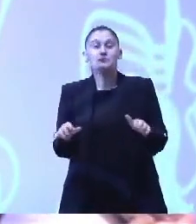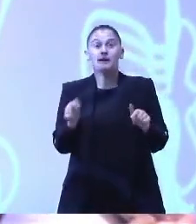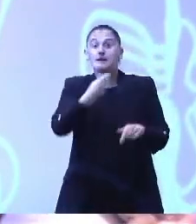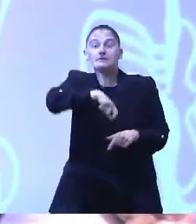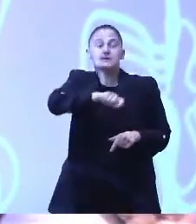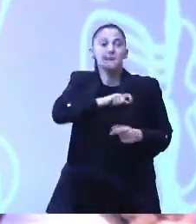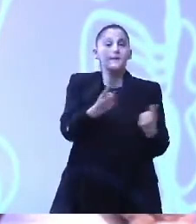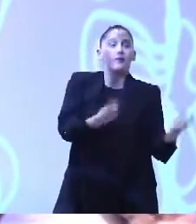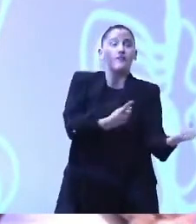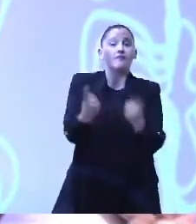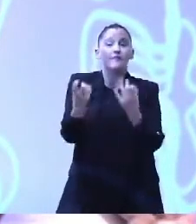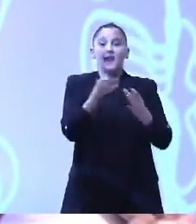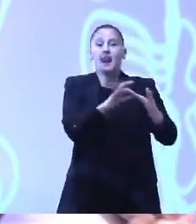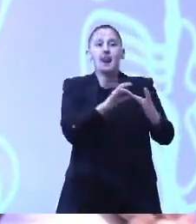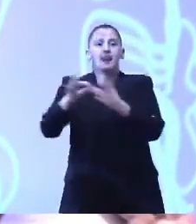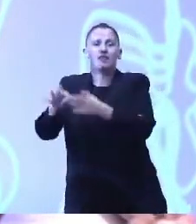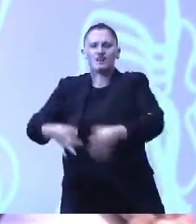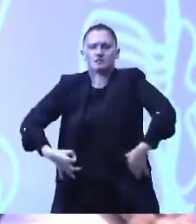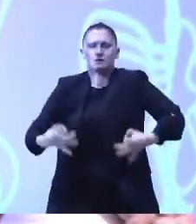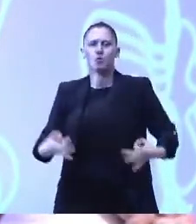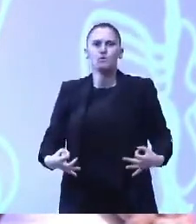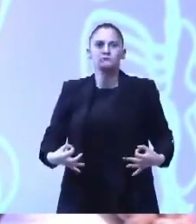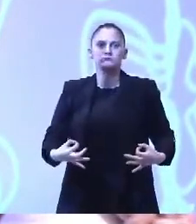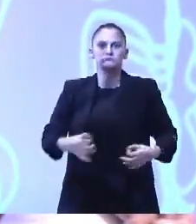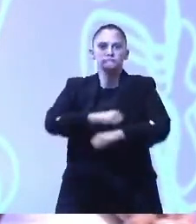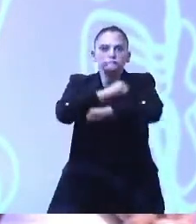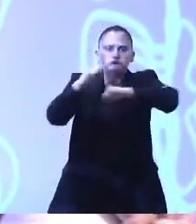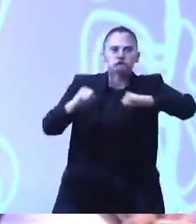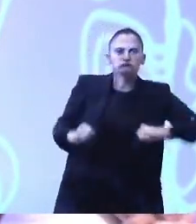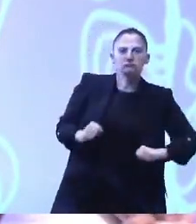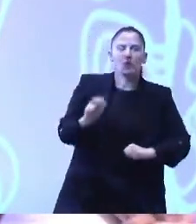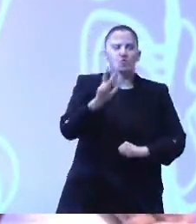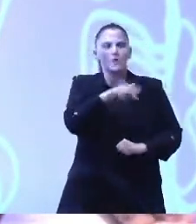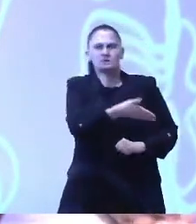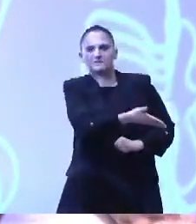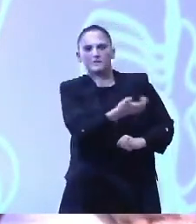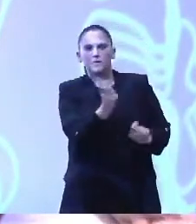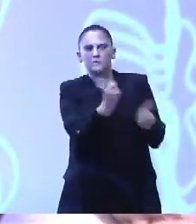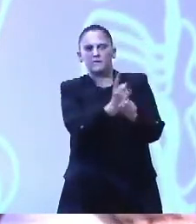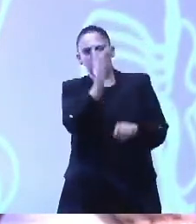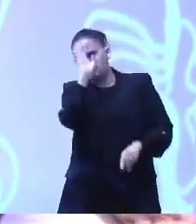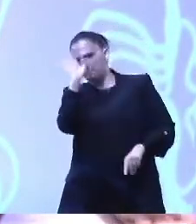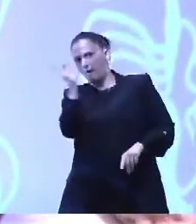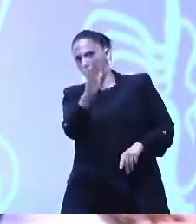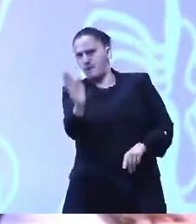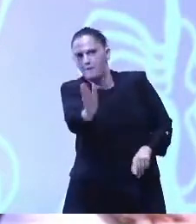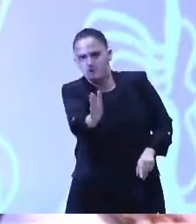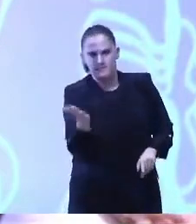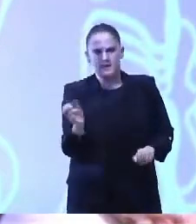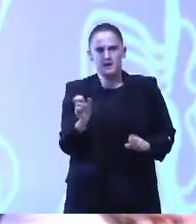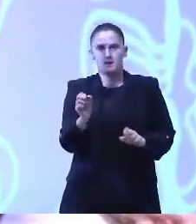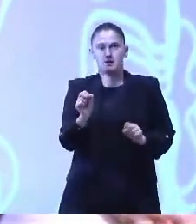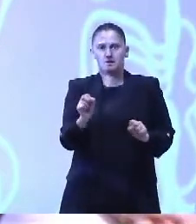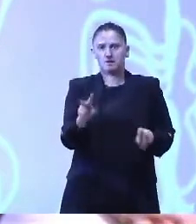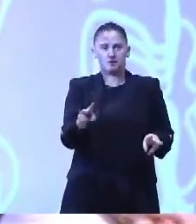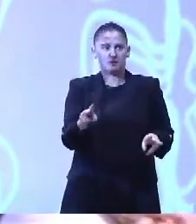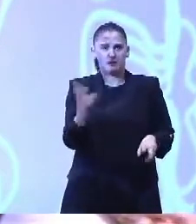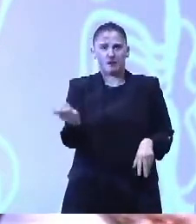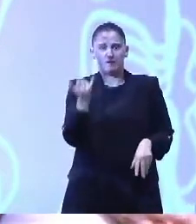España necesita liderazgos seguros, no la oposición que va dando tumbos sin nadie al volante.